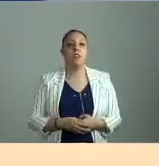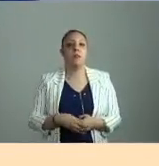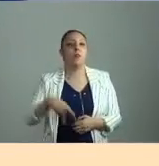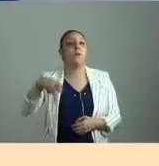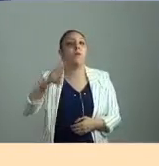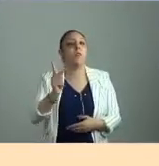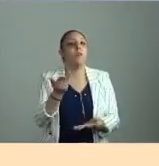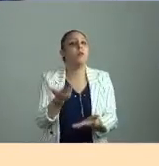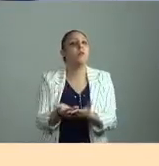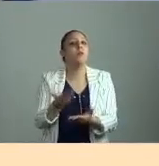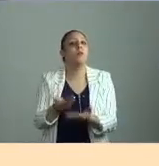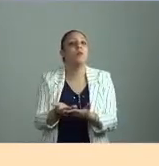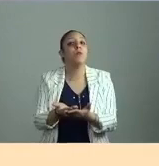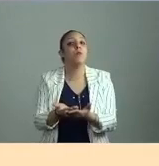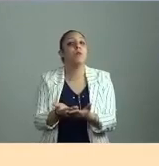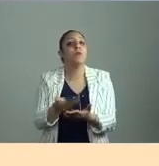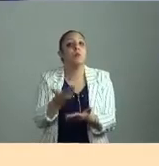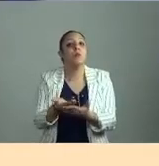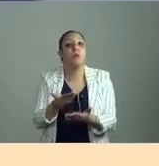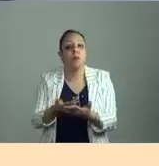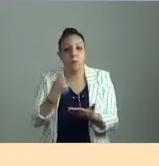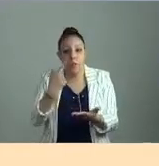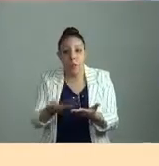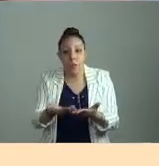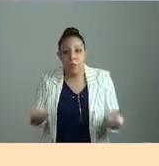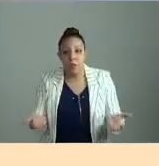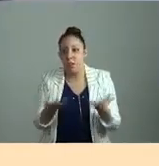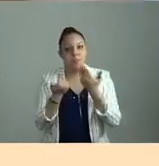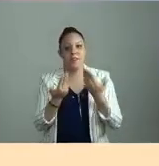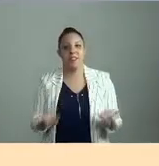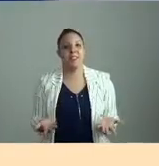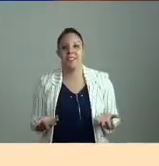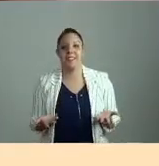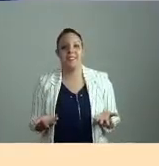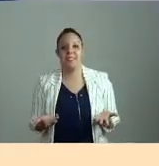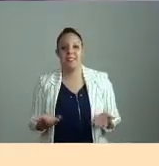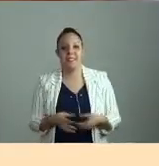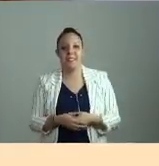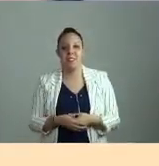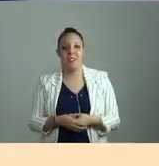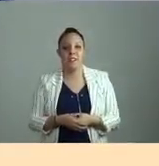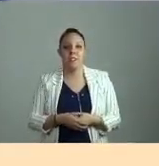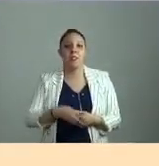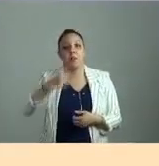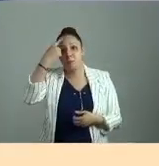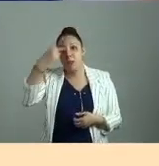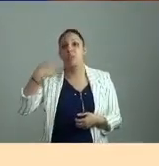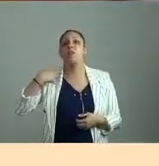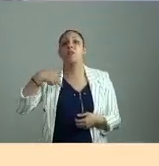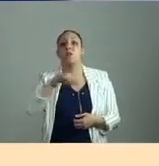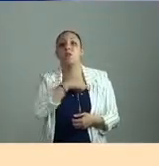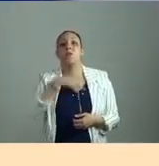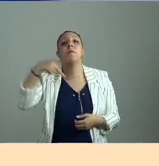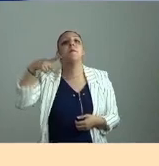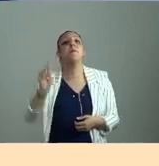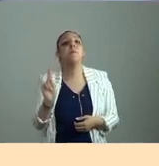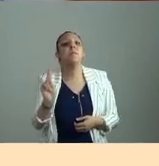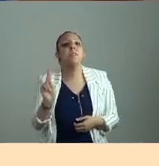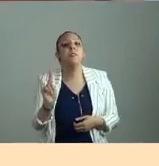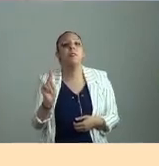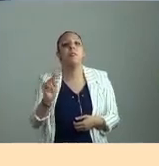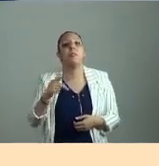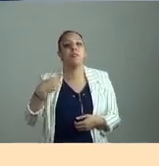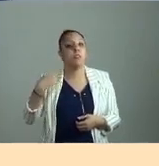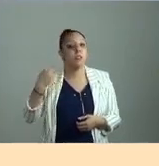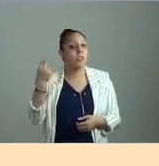resistencia de este proceso de empobrecimiento que pues nosotros pone el problema porque en una situación